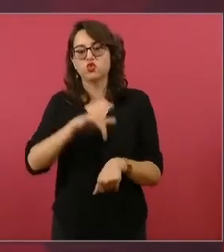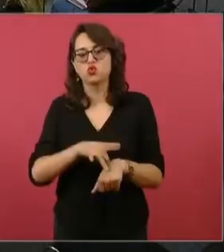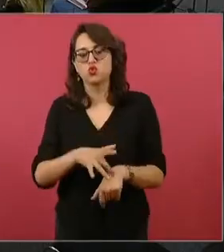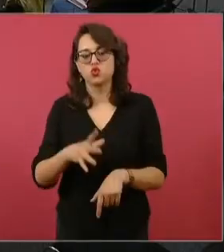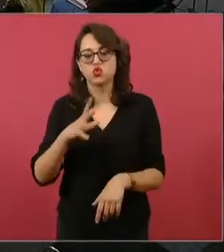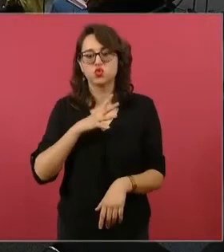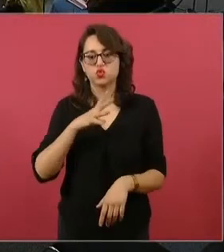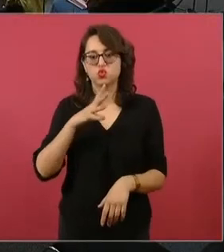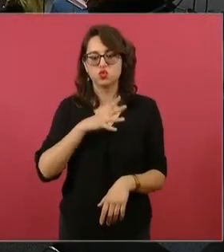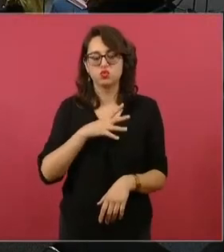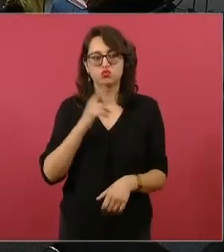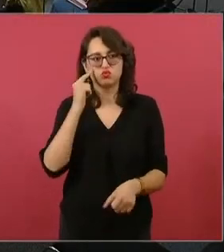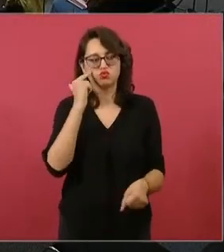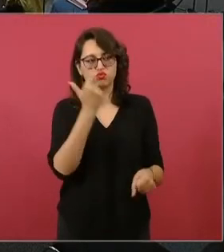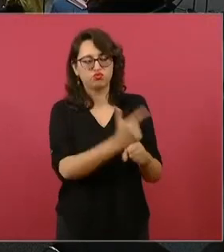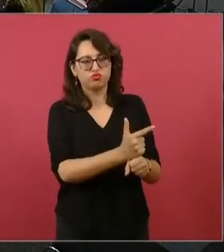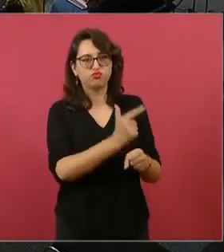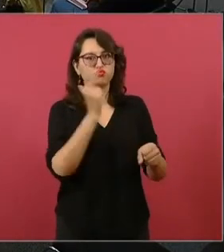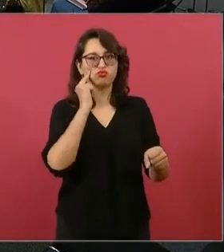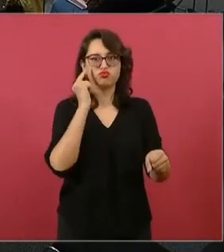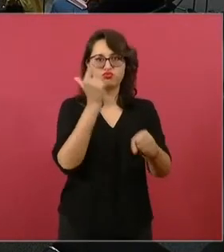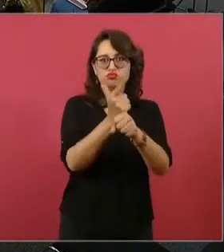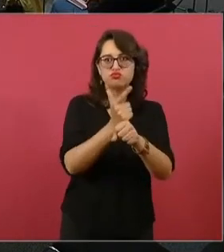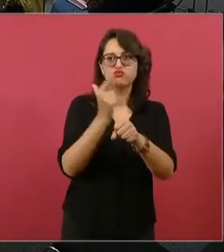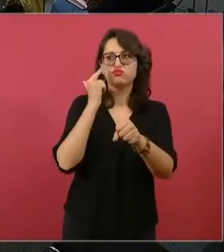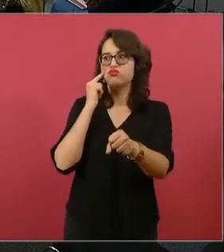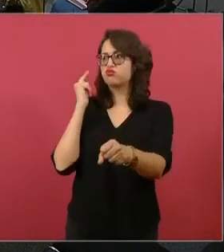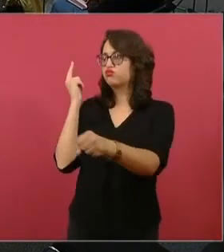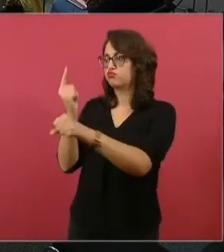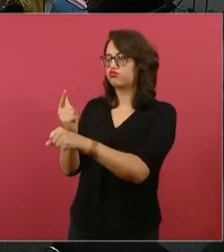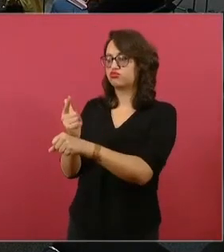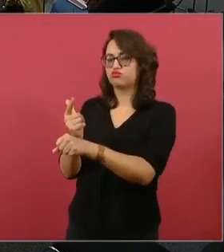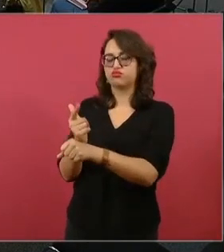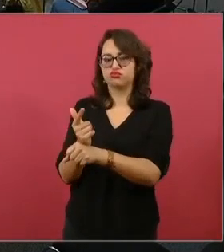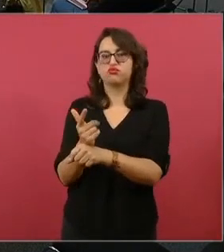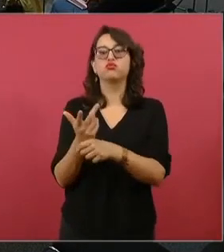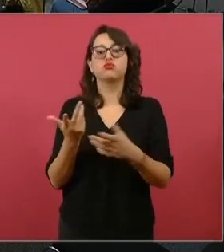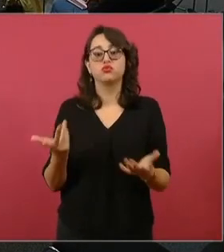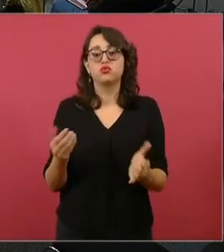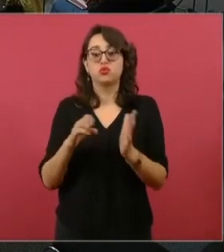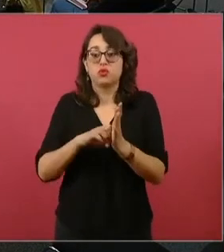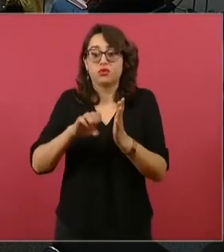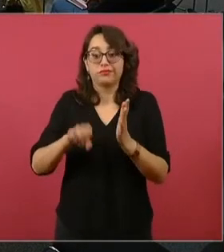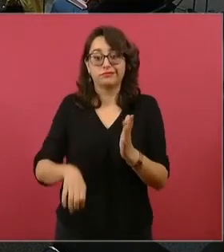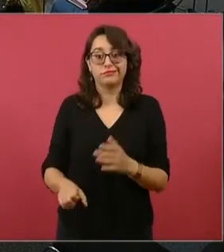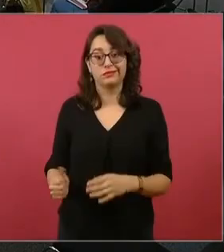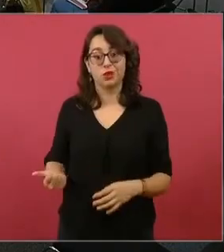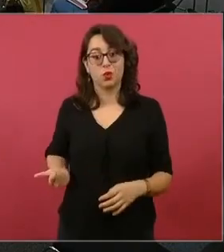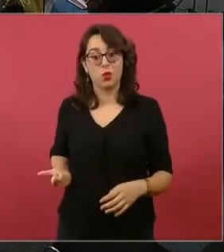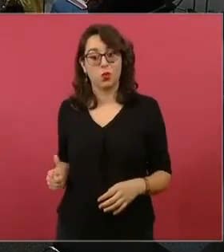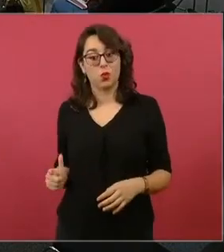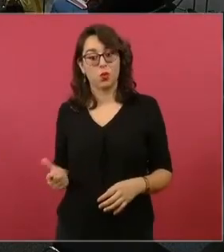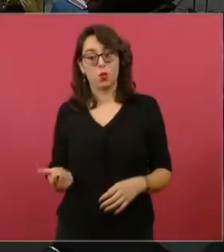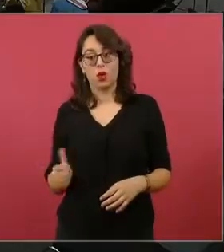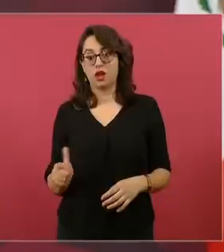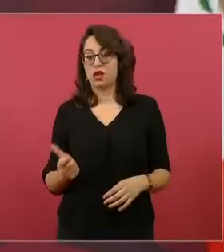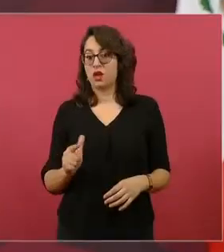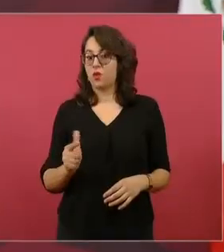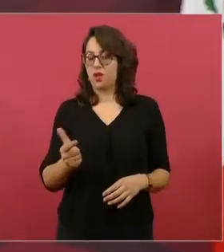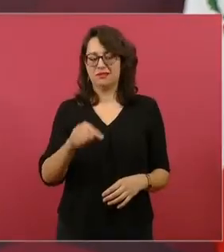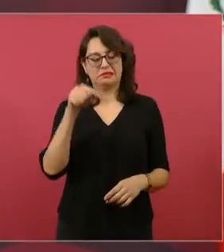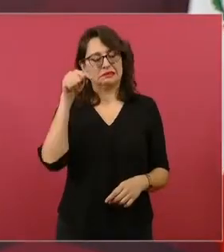estamos trabajando en el caso de Guanajuato de manera